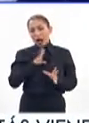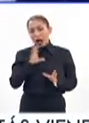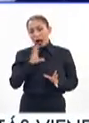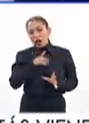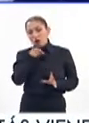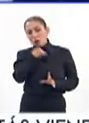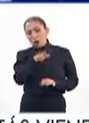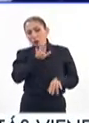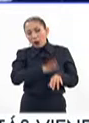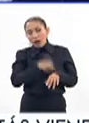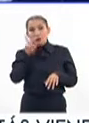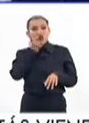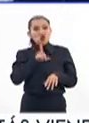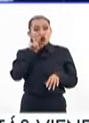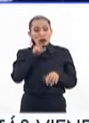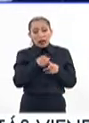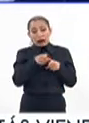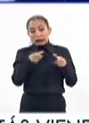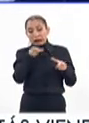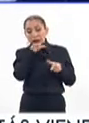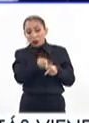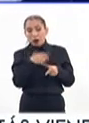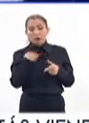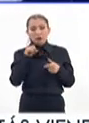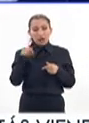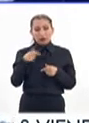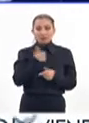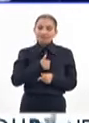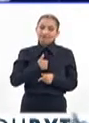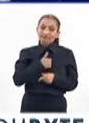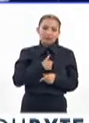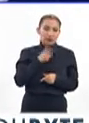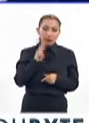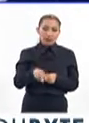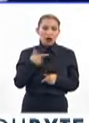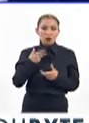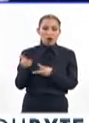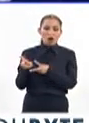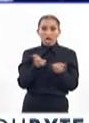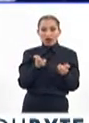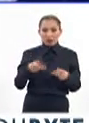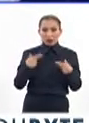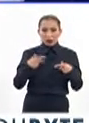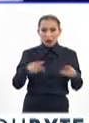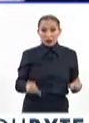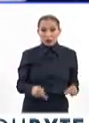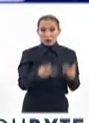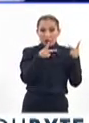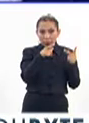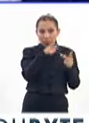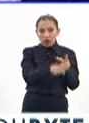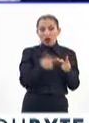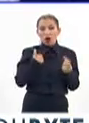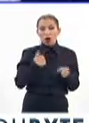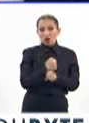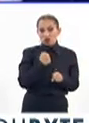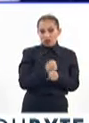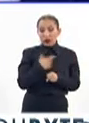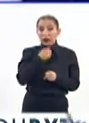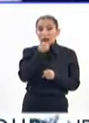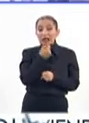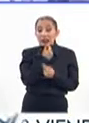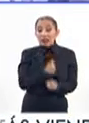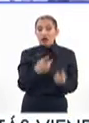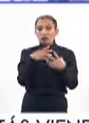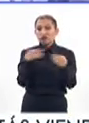un número significativo de mujeres que están vinculadas lamentablemente al delito de trata de personas y tenemos desaparición